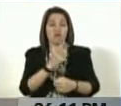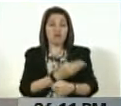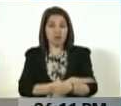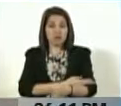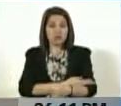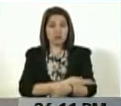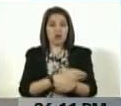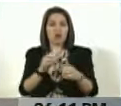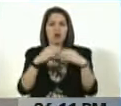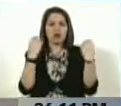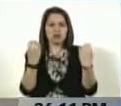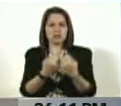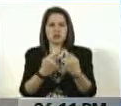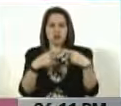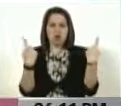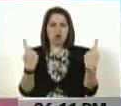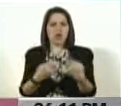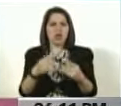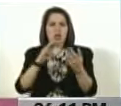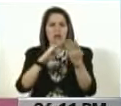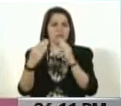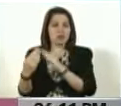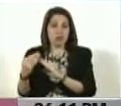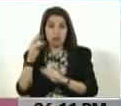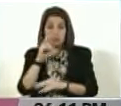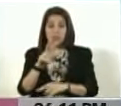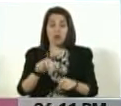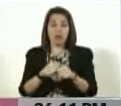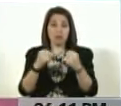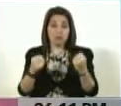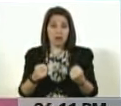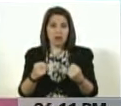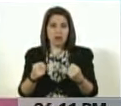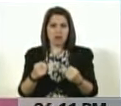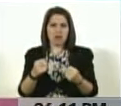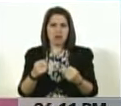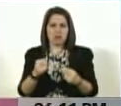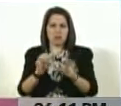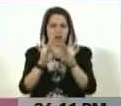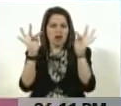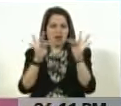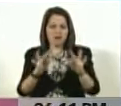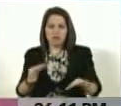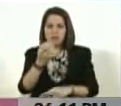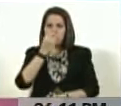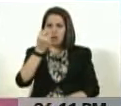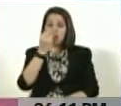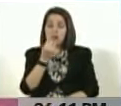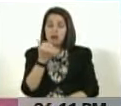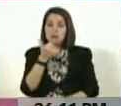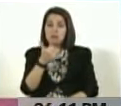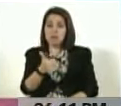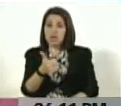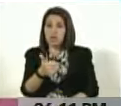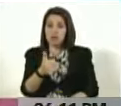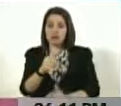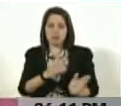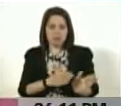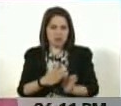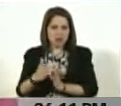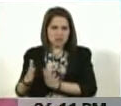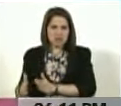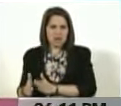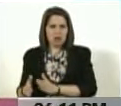las organizaciones locales de nuestra comunidad. Y que vemos el pan como una herramienta para alimentarnos sano, para organizarnos,